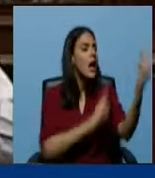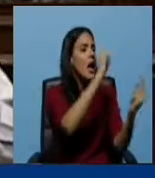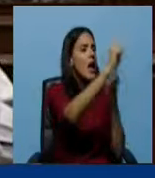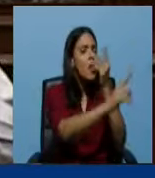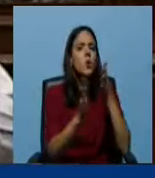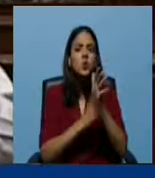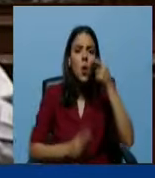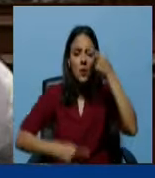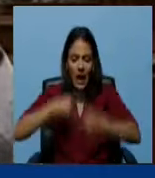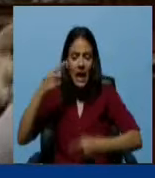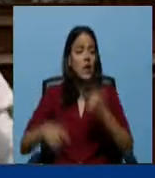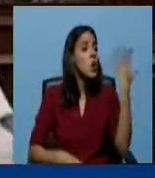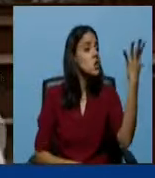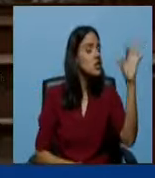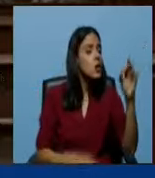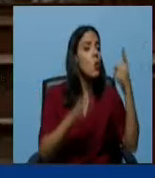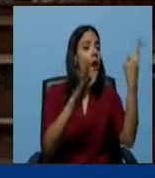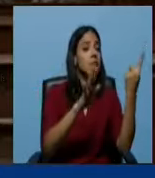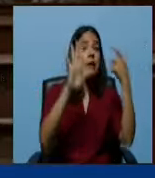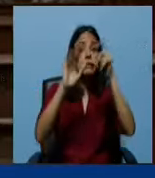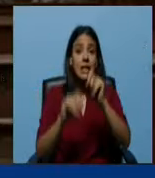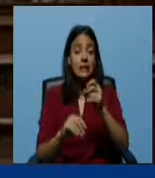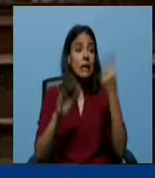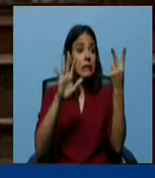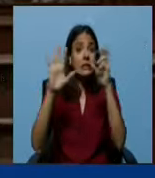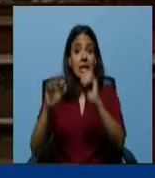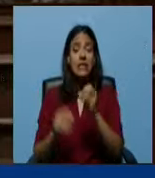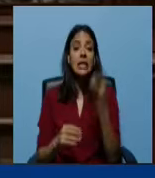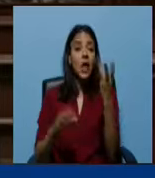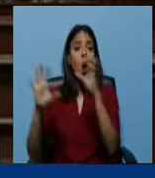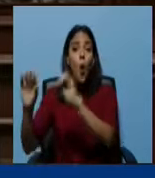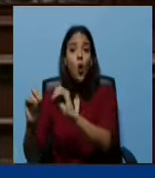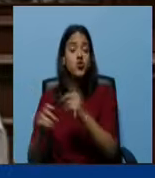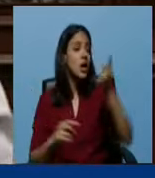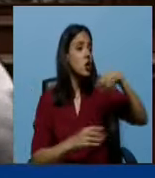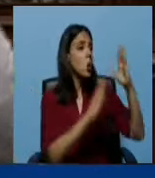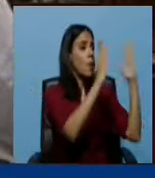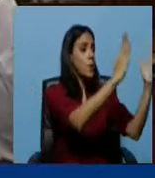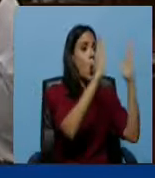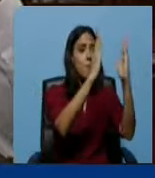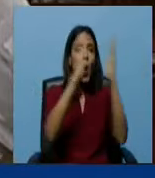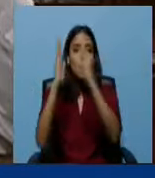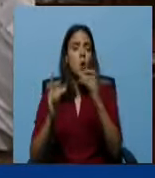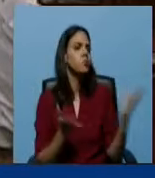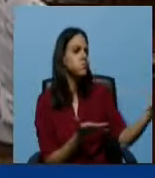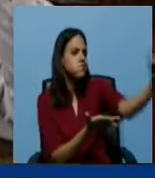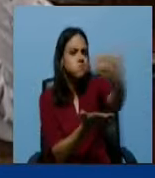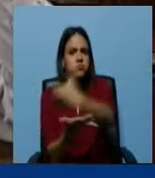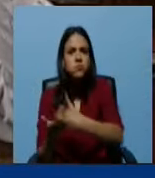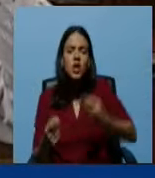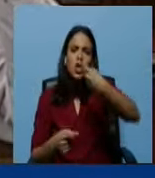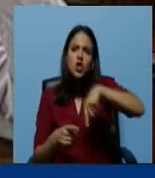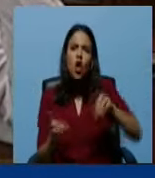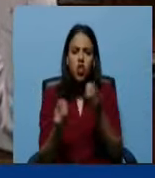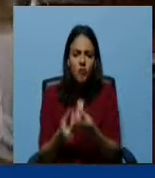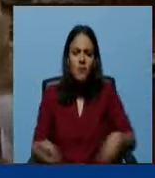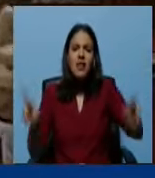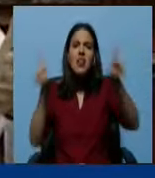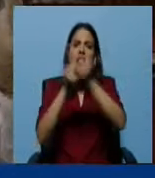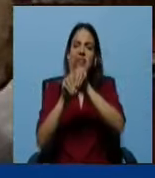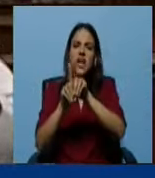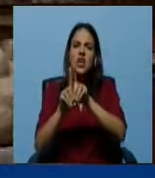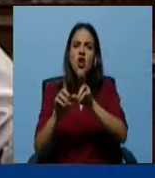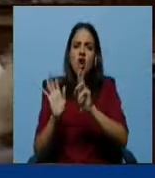50, 60, 70 y 80. Aquí dignamente representado por una cantidad de